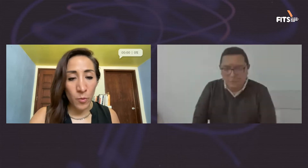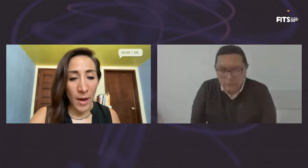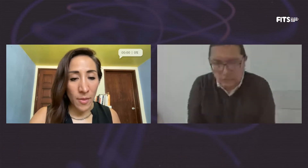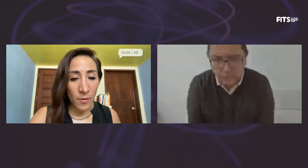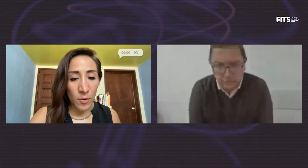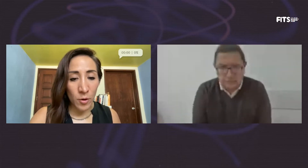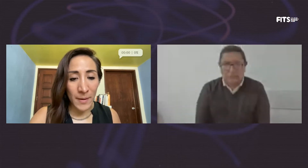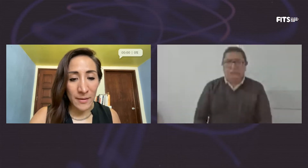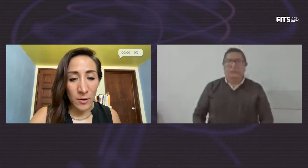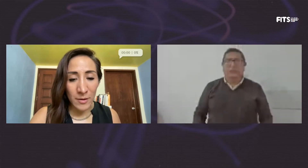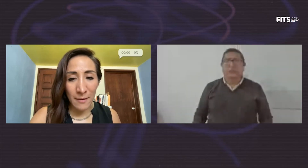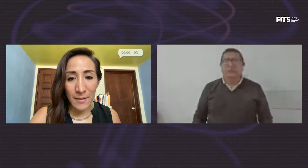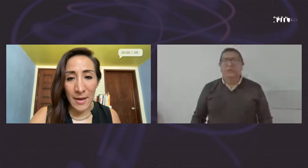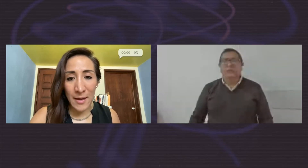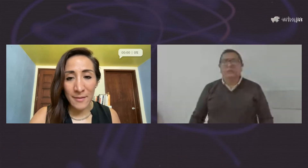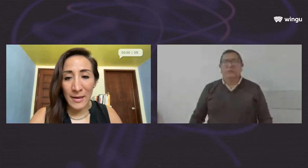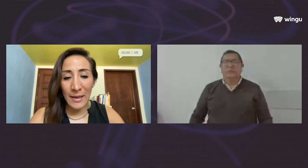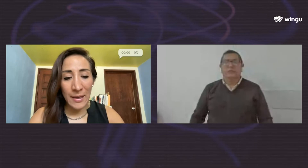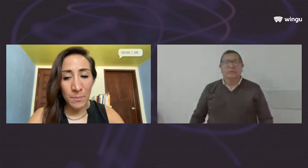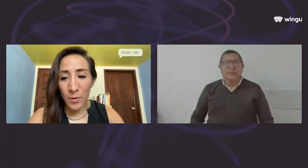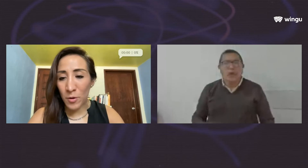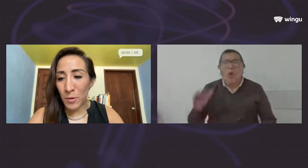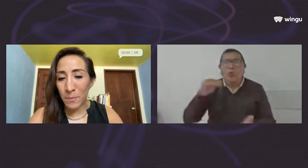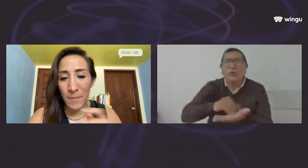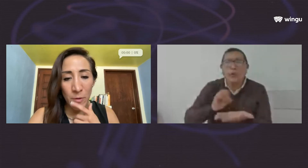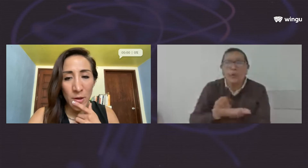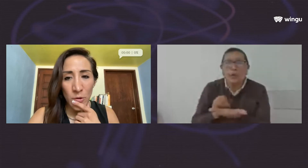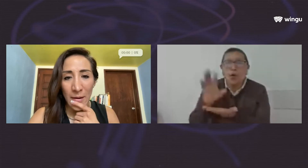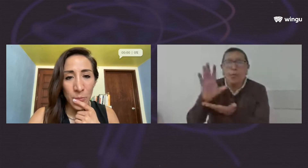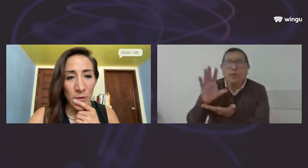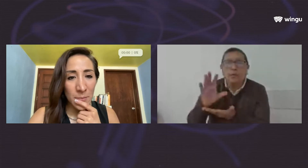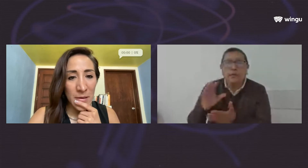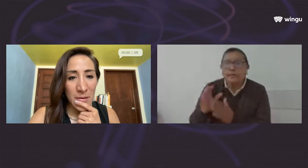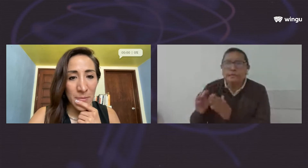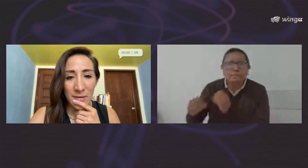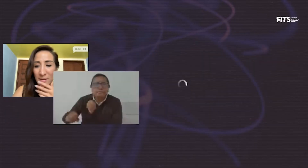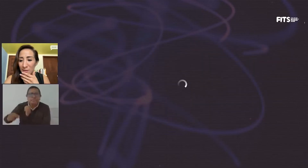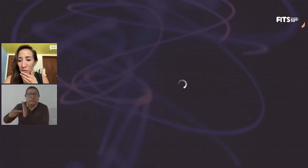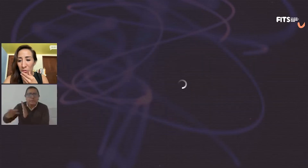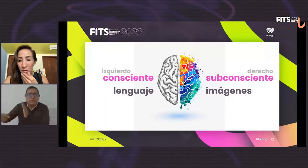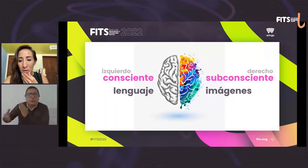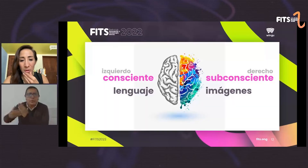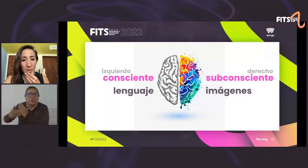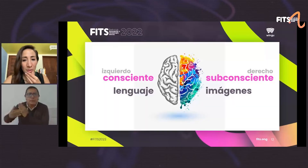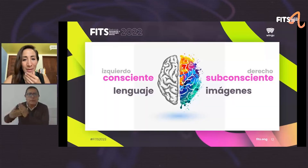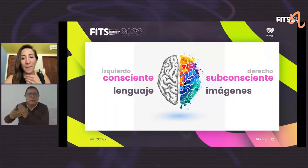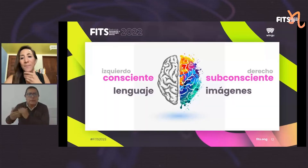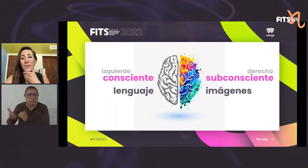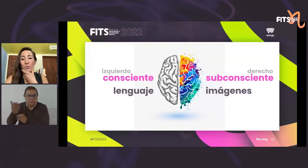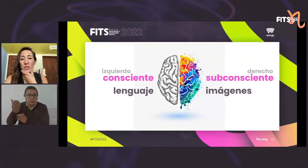¿Cómo puedo compartir otra vez el equipo? ¿Me puede ayudar a poner mi presentación? Ya, muchas